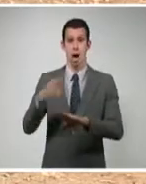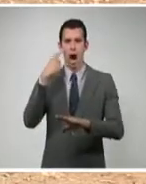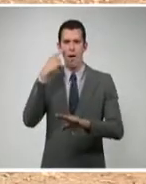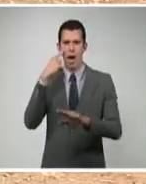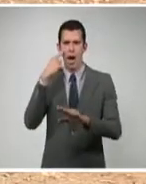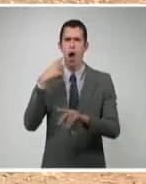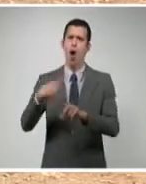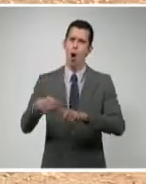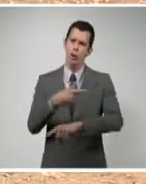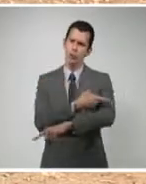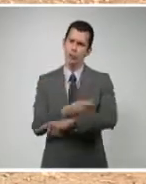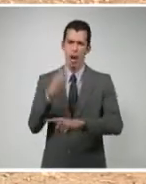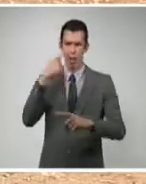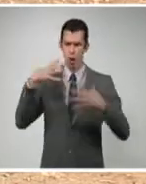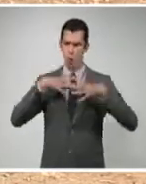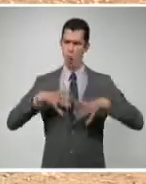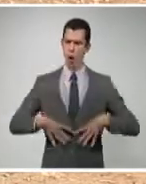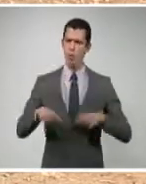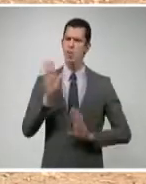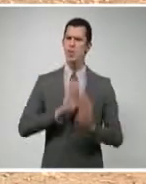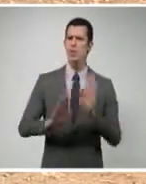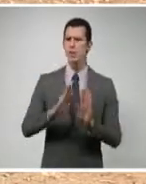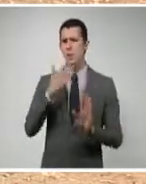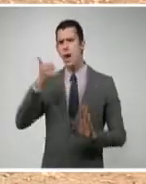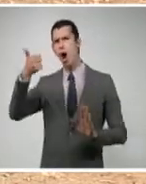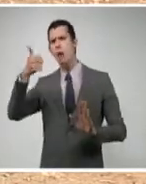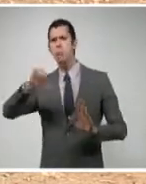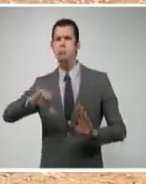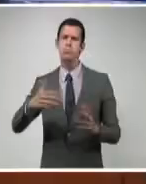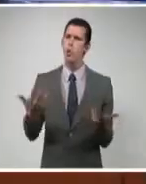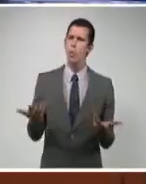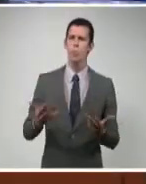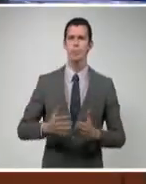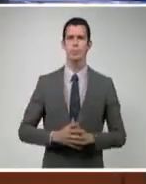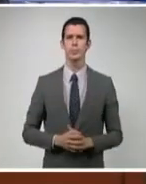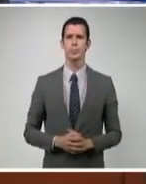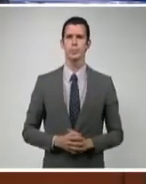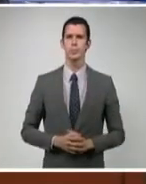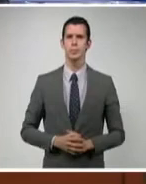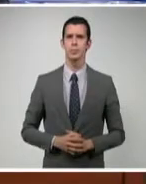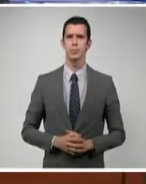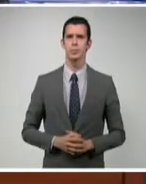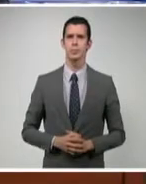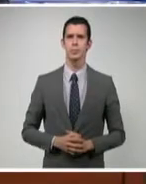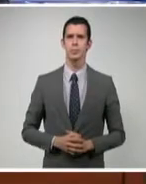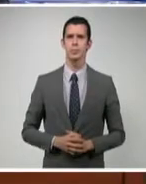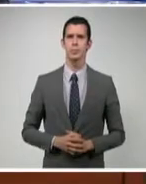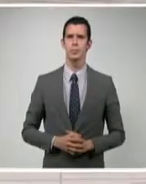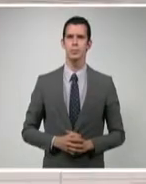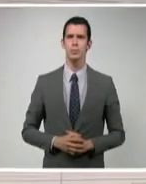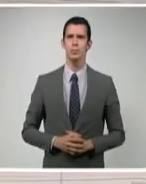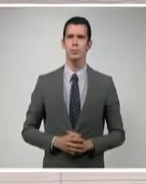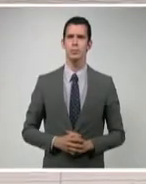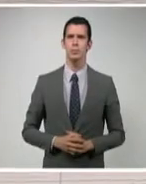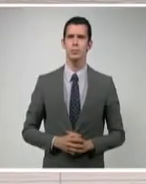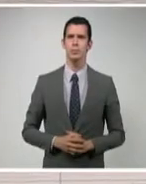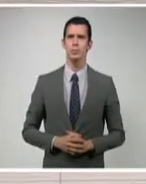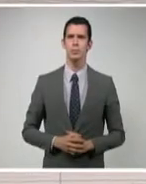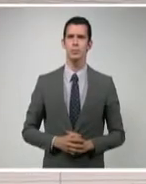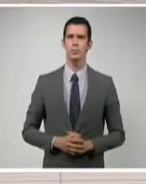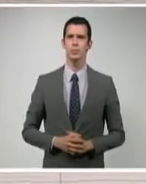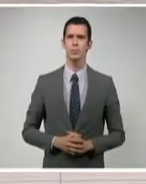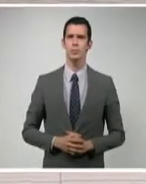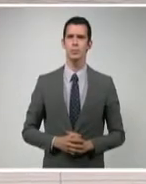cuál sería su protección será con respecto al enfrentamiento al diario por primera vez el área de salud interviene en la selección y